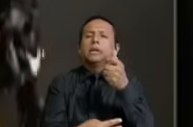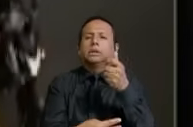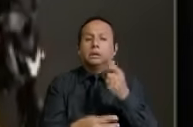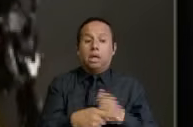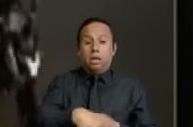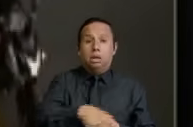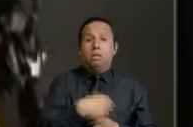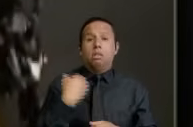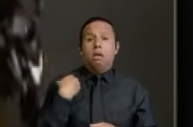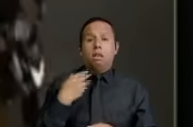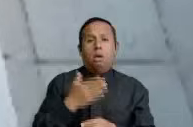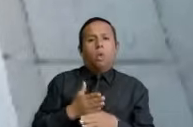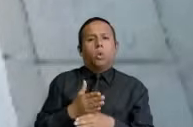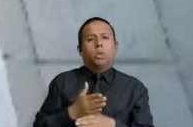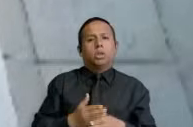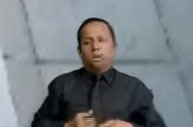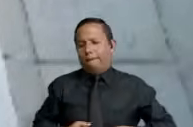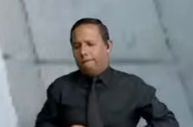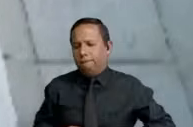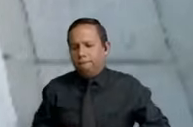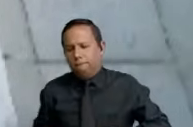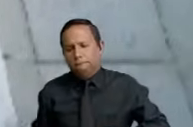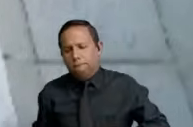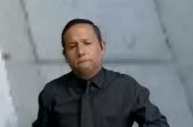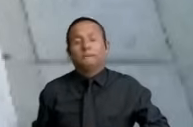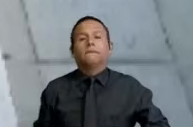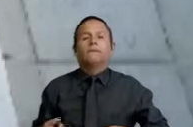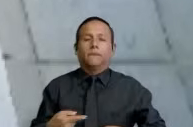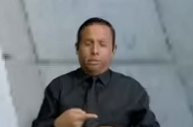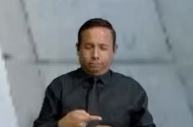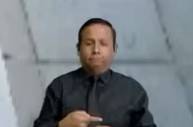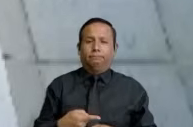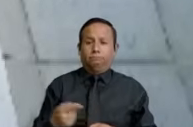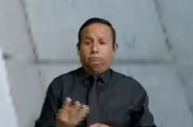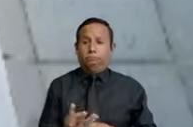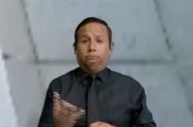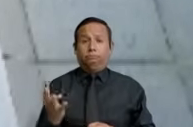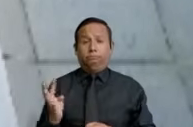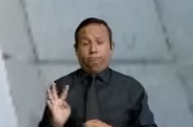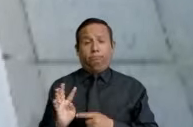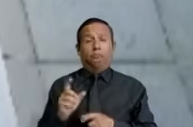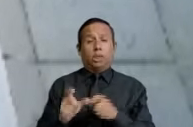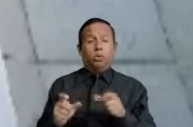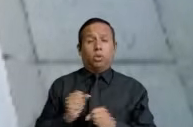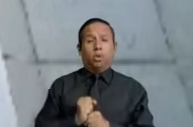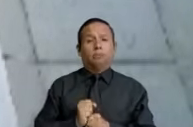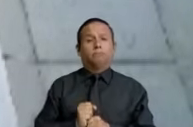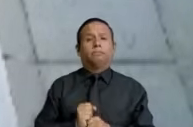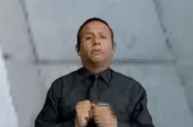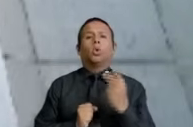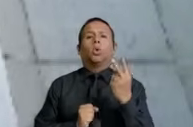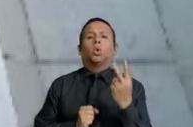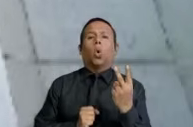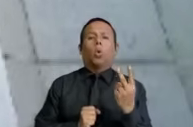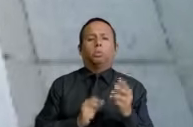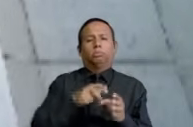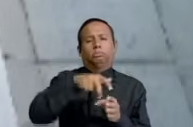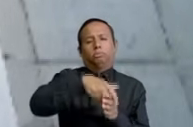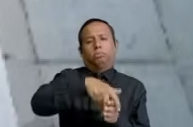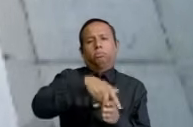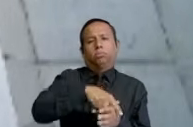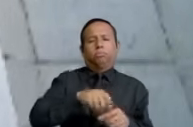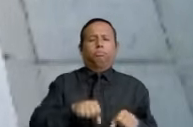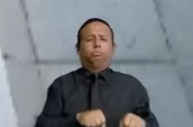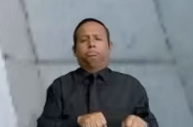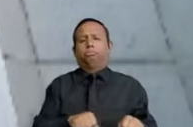cuchillo entre las manos con el que amedrentó de forma violenta a este grupo de profesionales dos antisociales a bordo de una misma